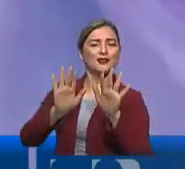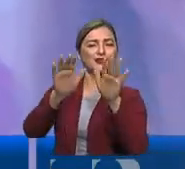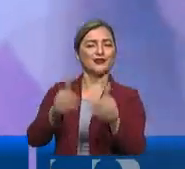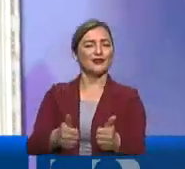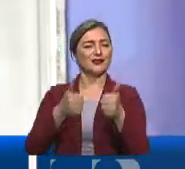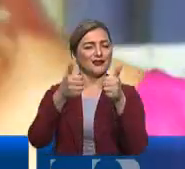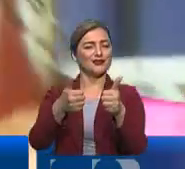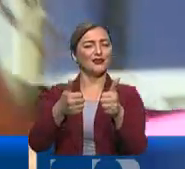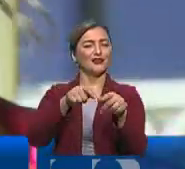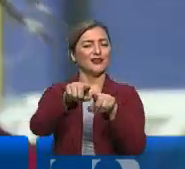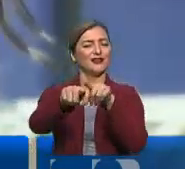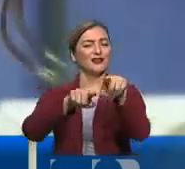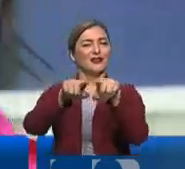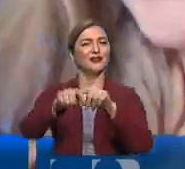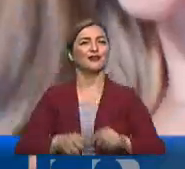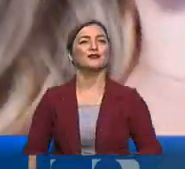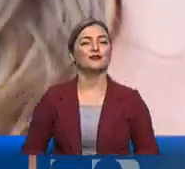la corona.